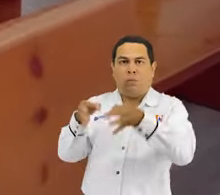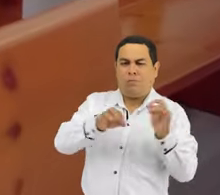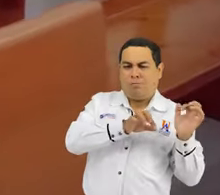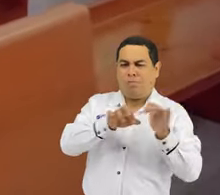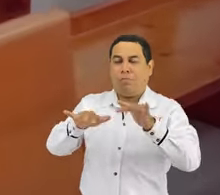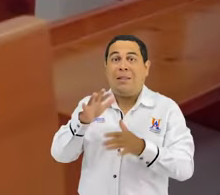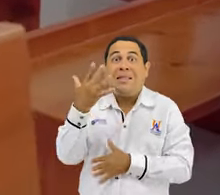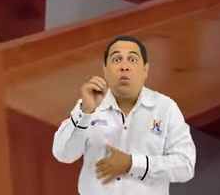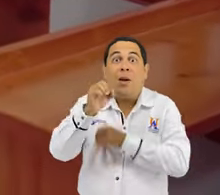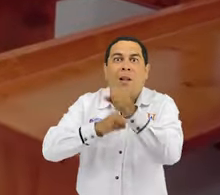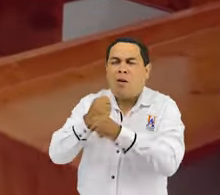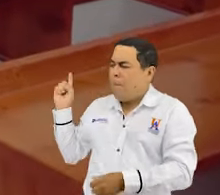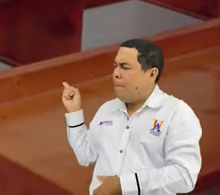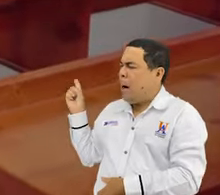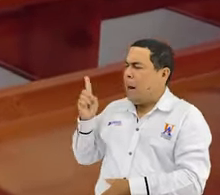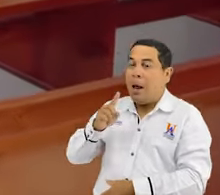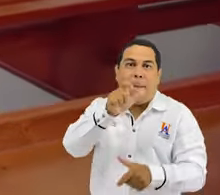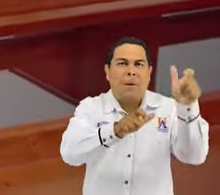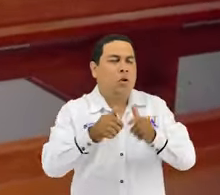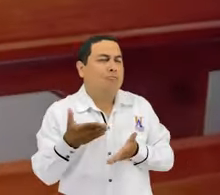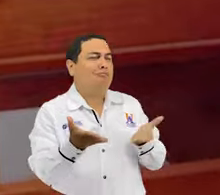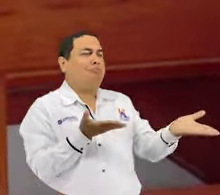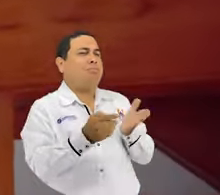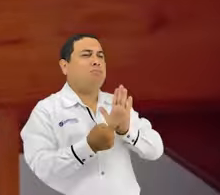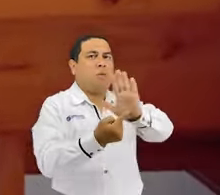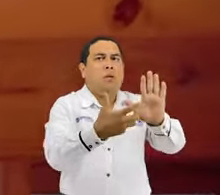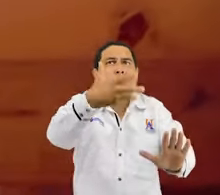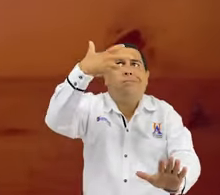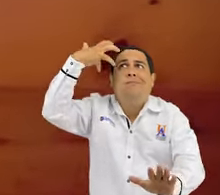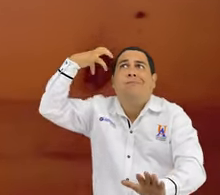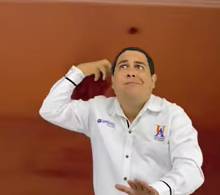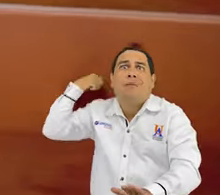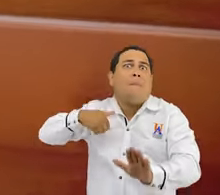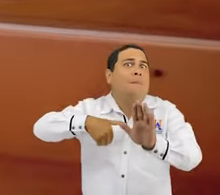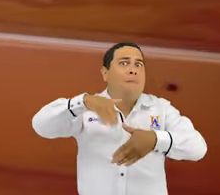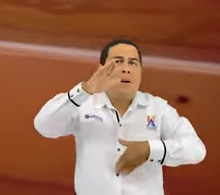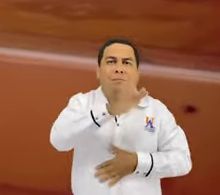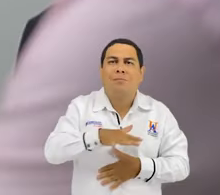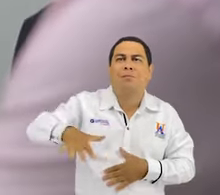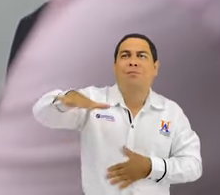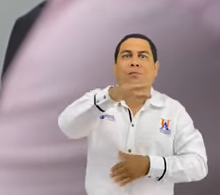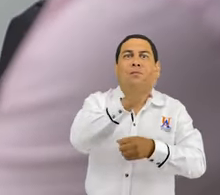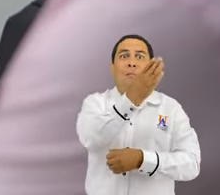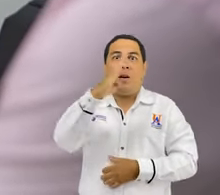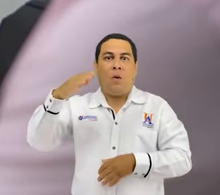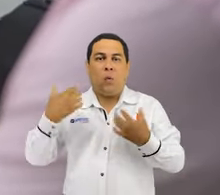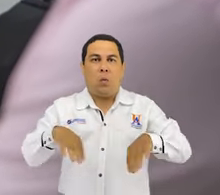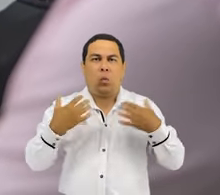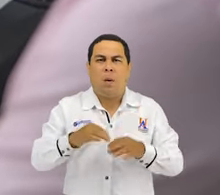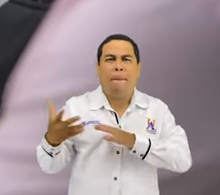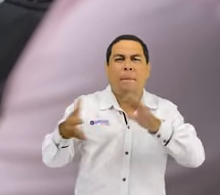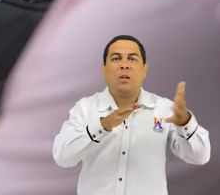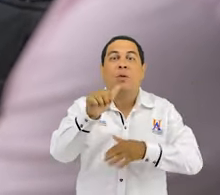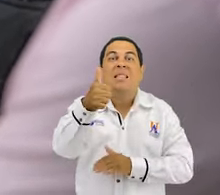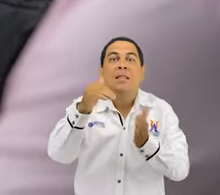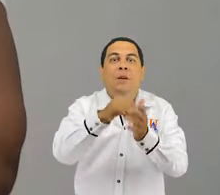consultorio jurídico tiene más de 50 años de servicio a la comunidad, posicionándose como el más antiguo de la ciudad de Barranquilla. En los últimos 7